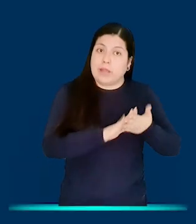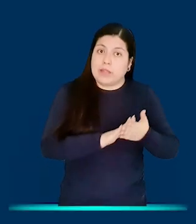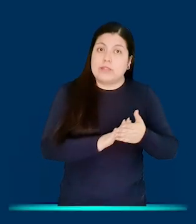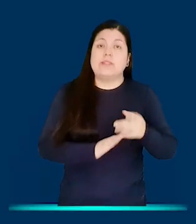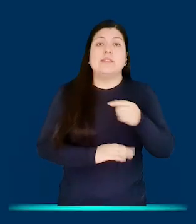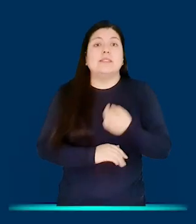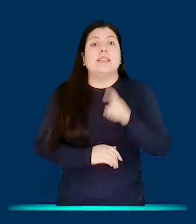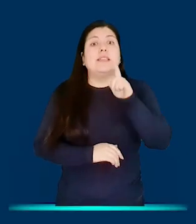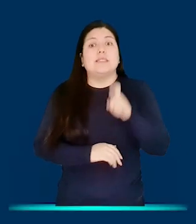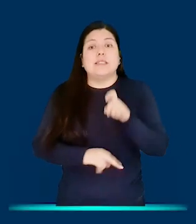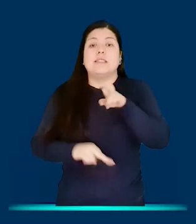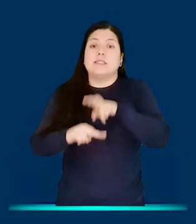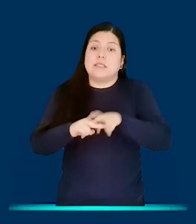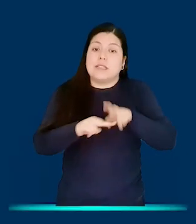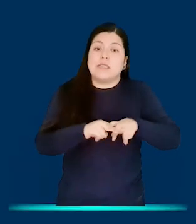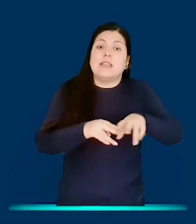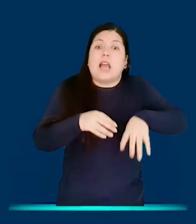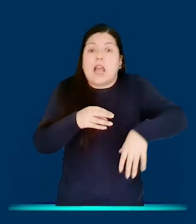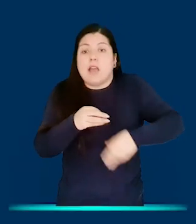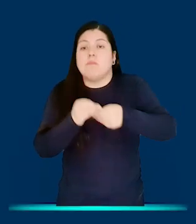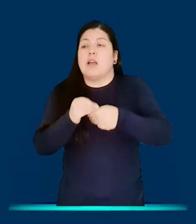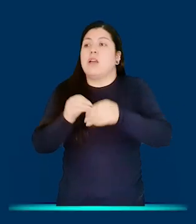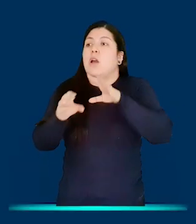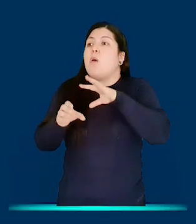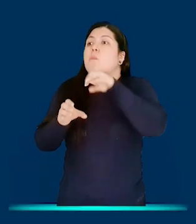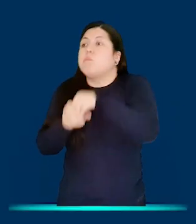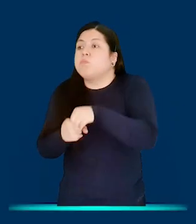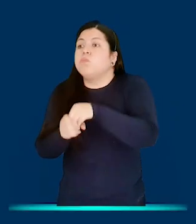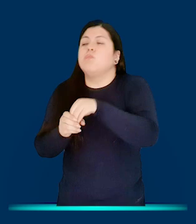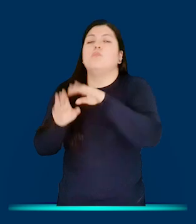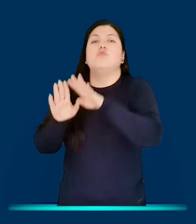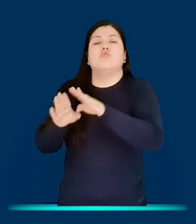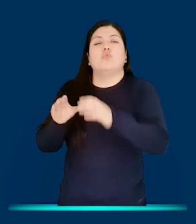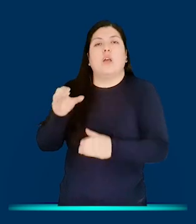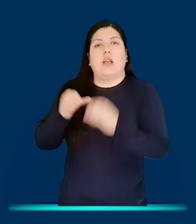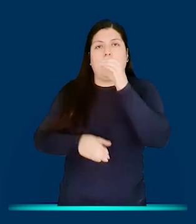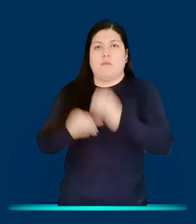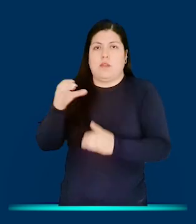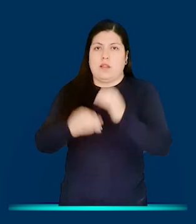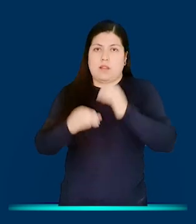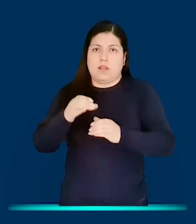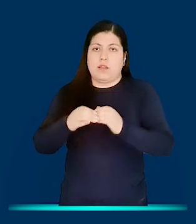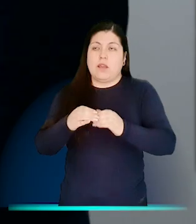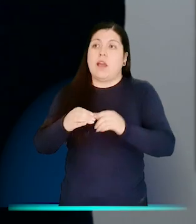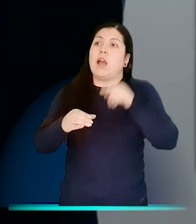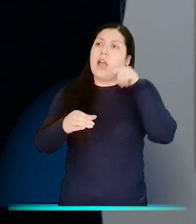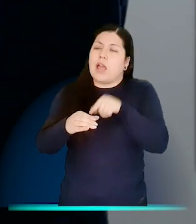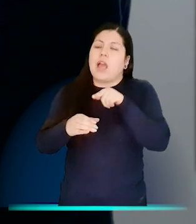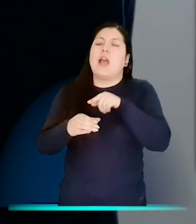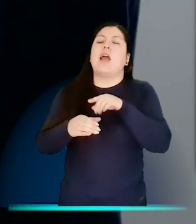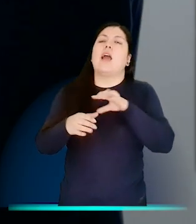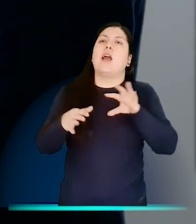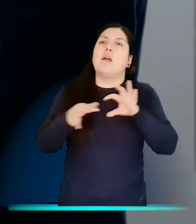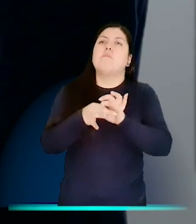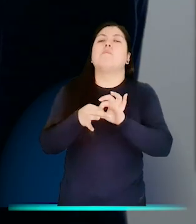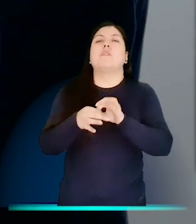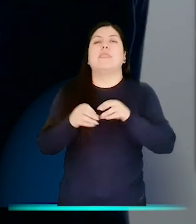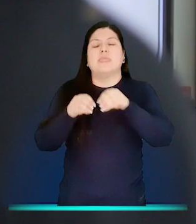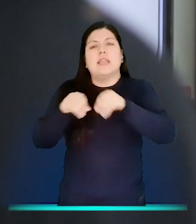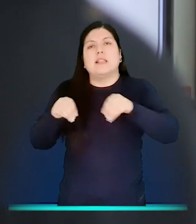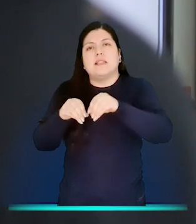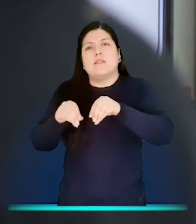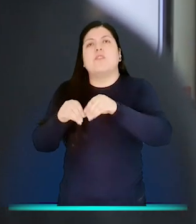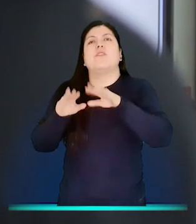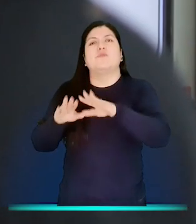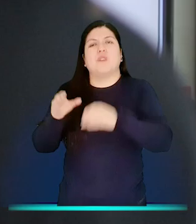Bueno, estas 16 circunscripciones transitorias especiales de paz son 16 curules adicionales a la Cámara de Representantes. Es decir,